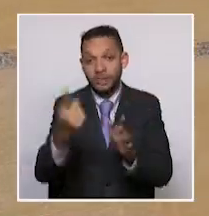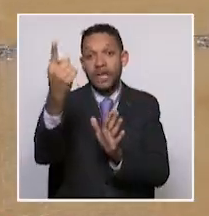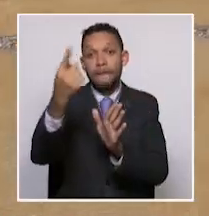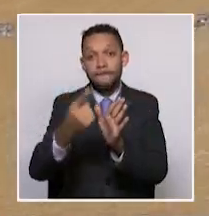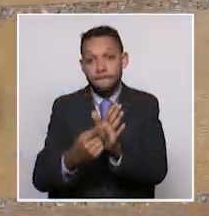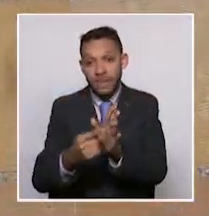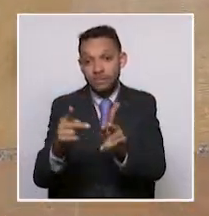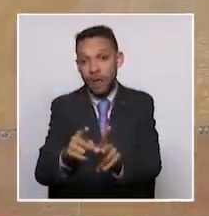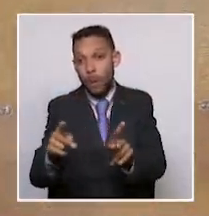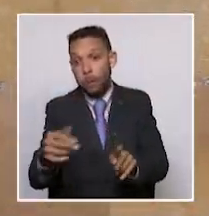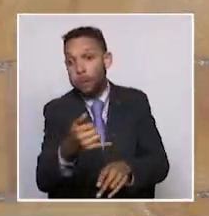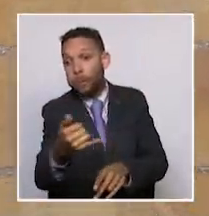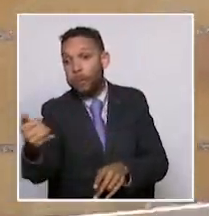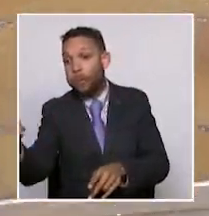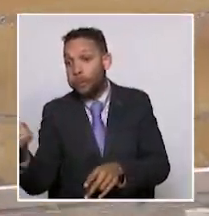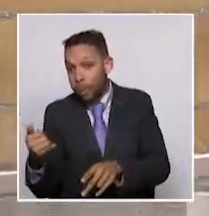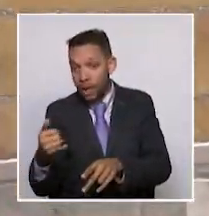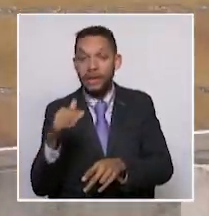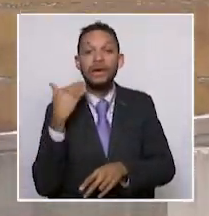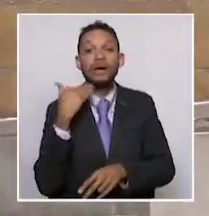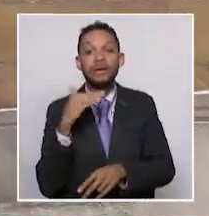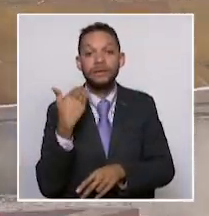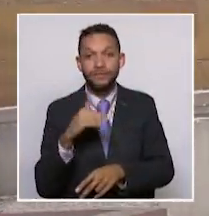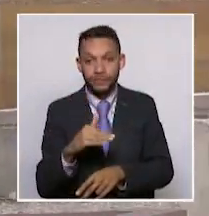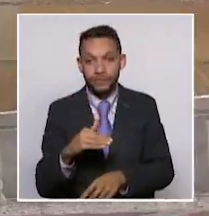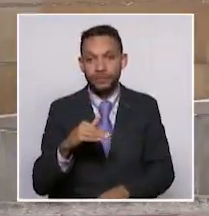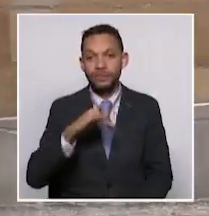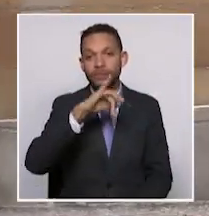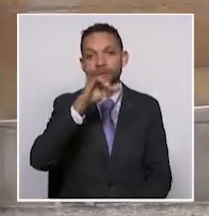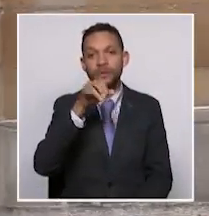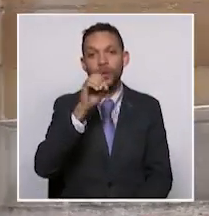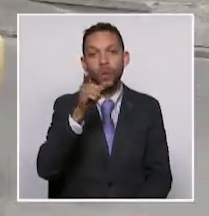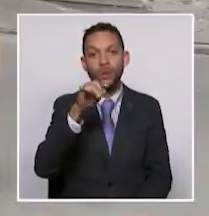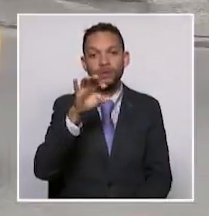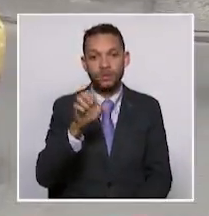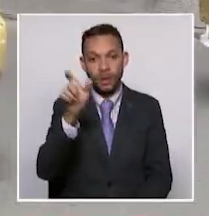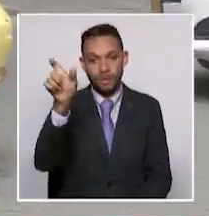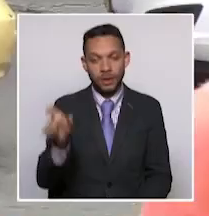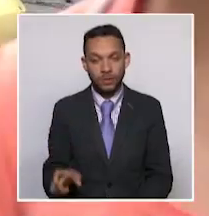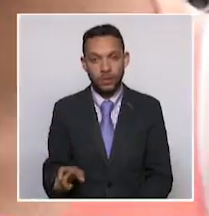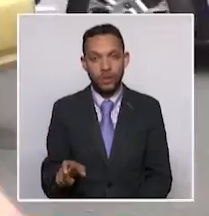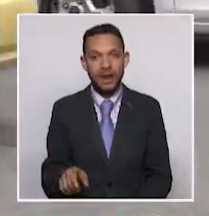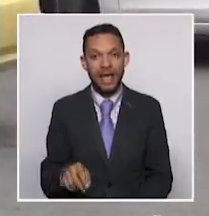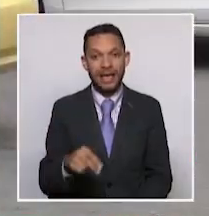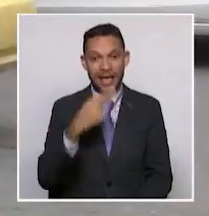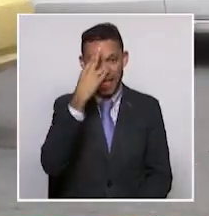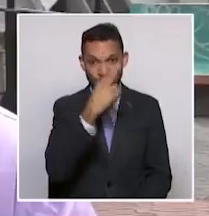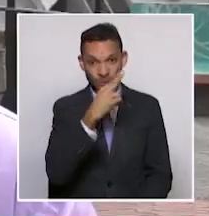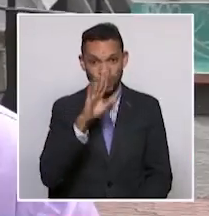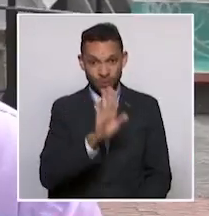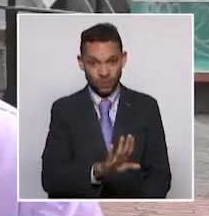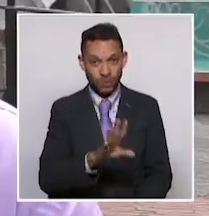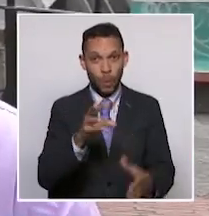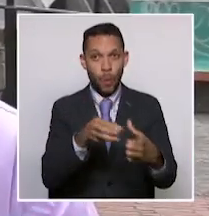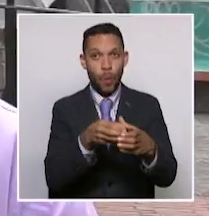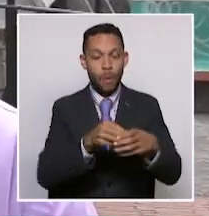capital quindiana. José Marcial Apablaza trabaja con la Pastoral Social de la Diócesis de Armenia. A través de una base de datos